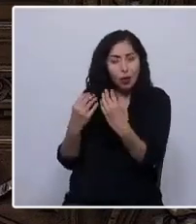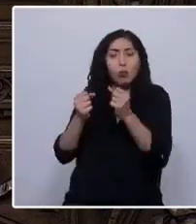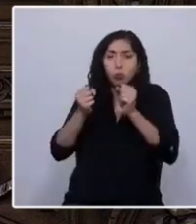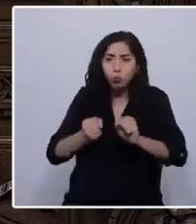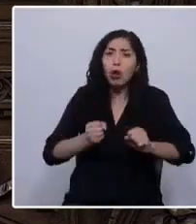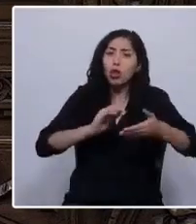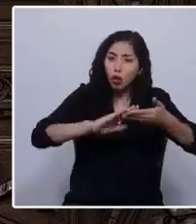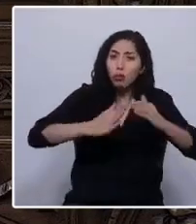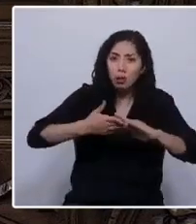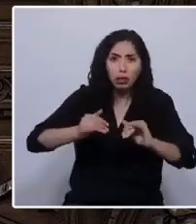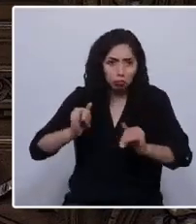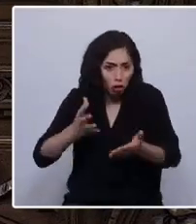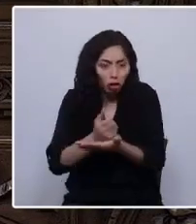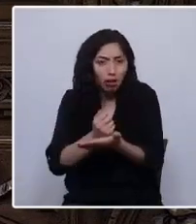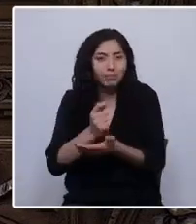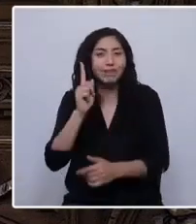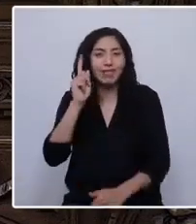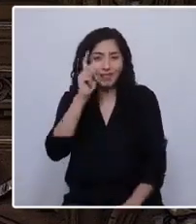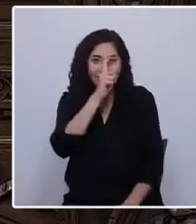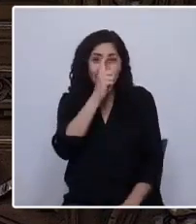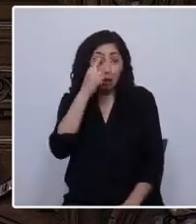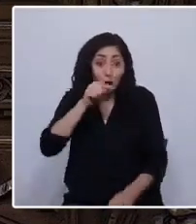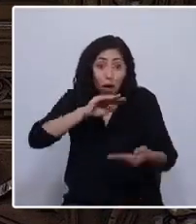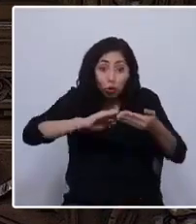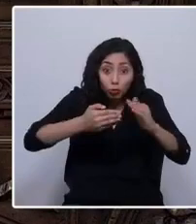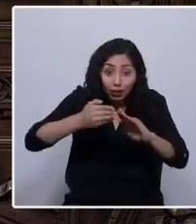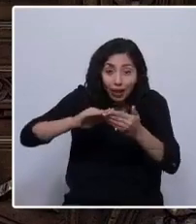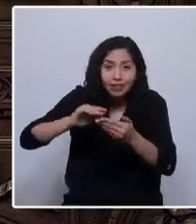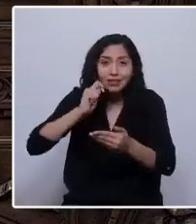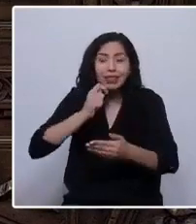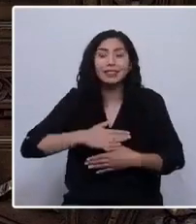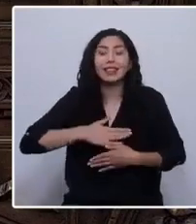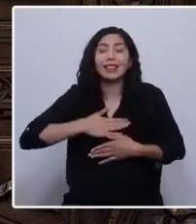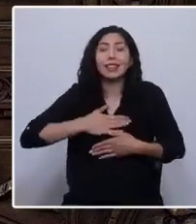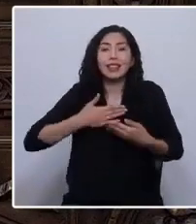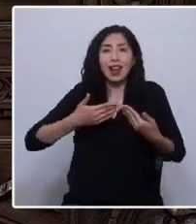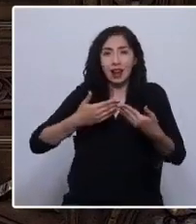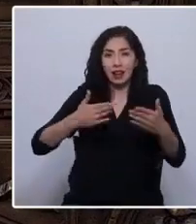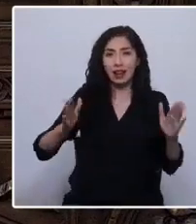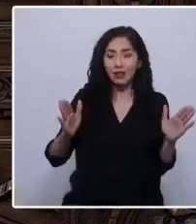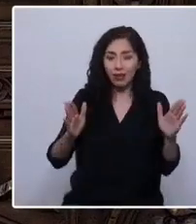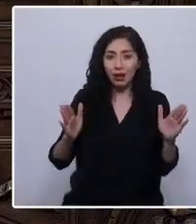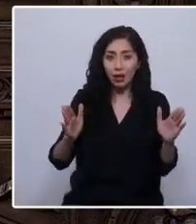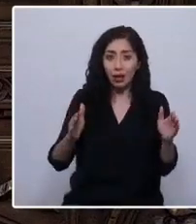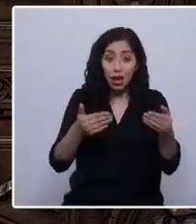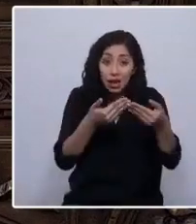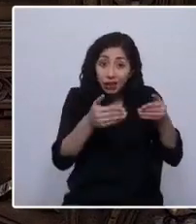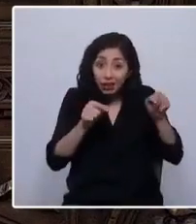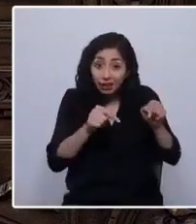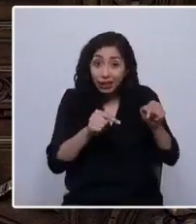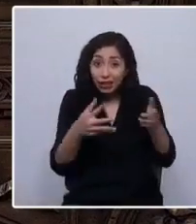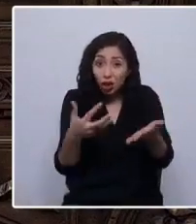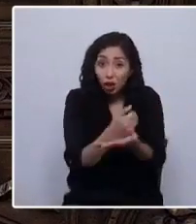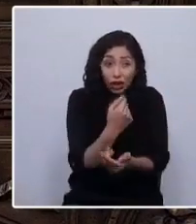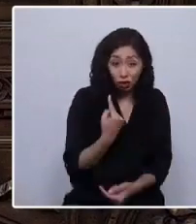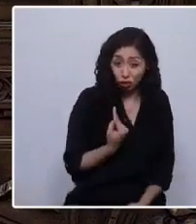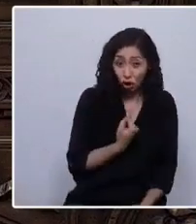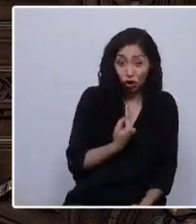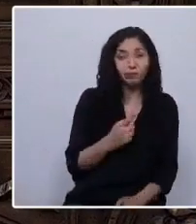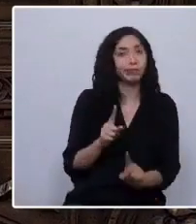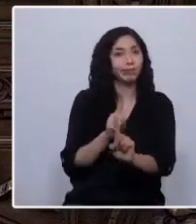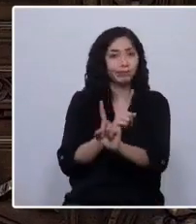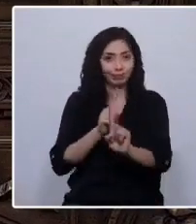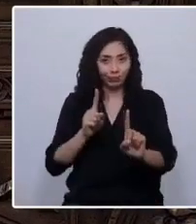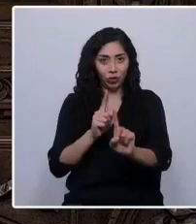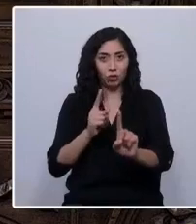Cuesta, pero solo en ella se puede ser libre. La libertad nunca se alcanza solos. Se logra cuando,